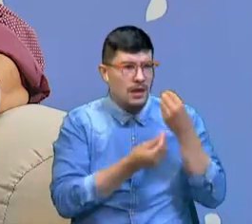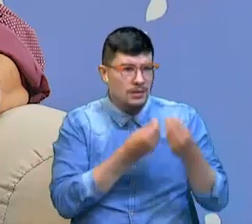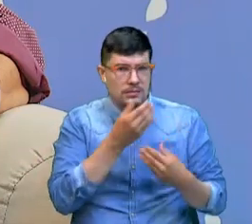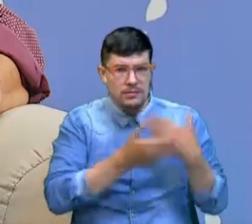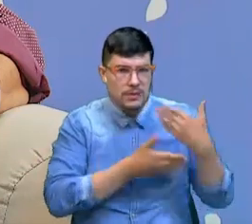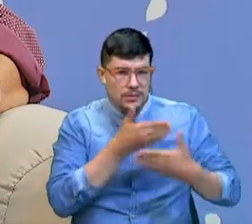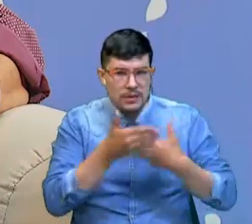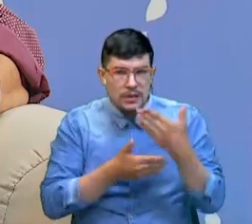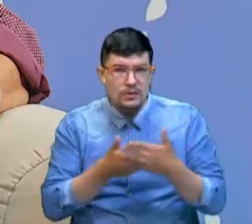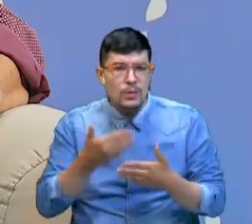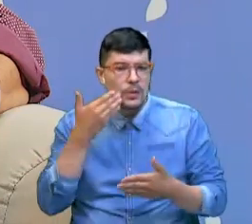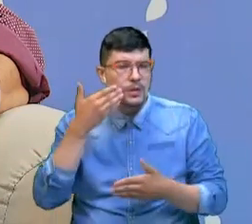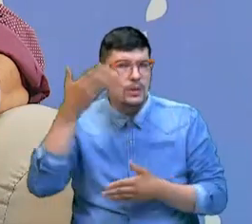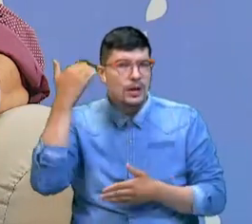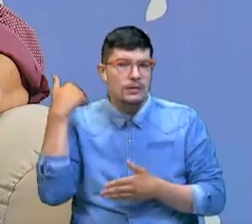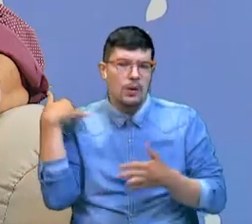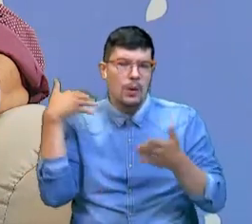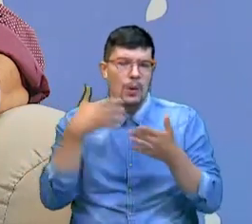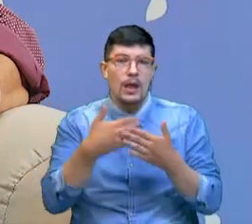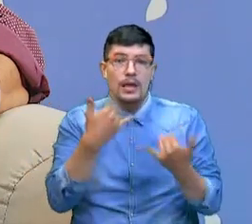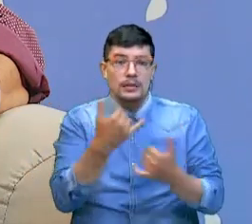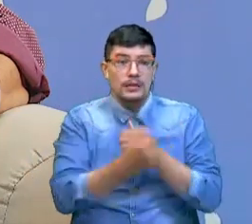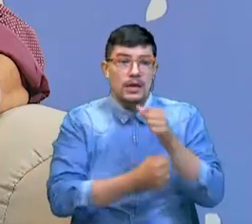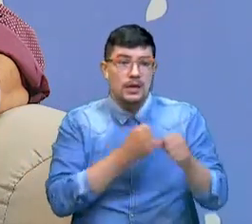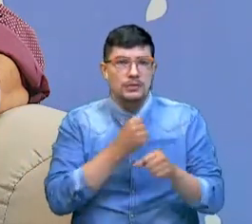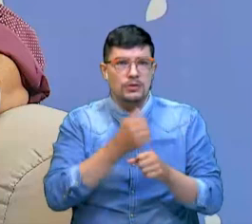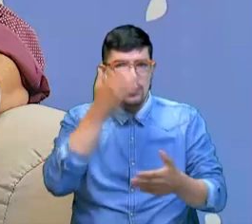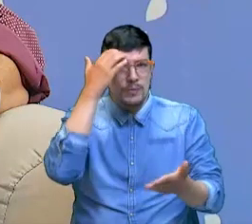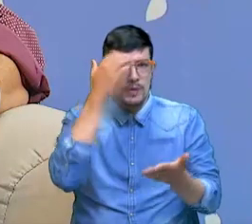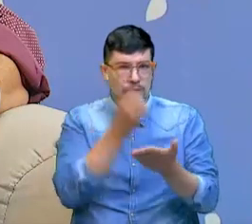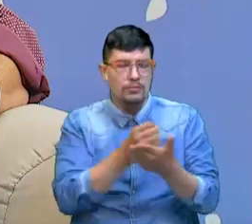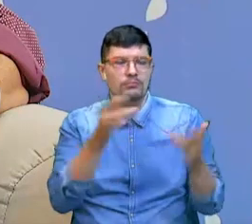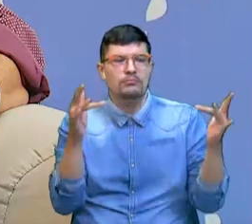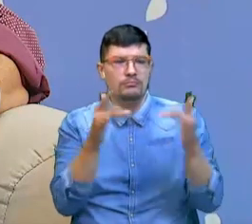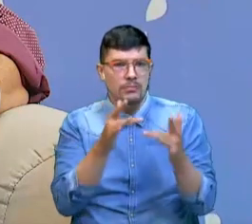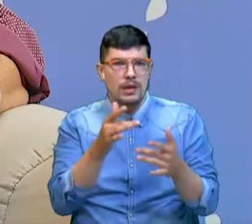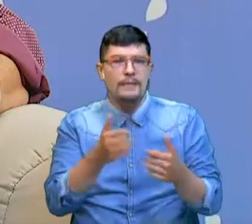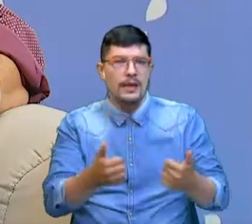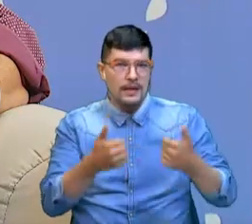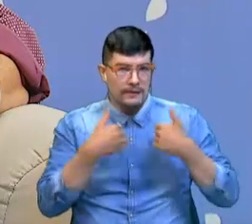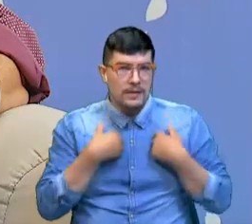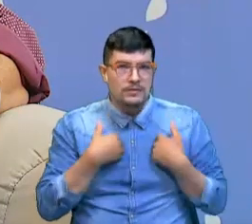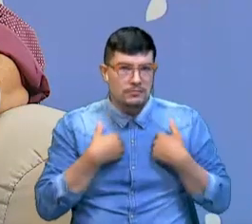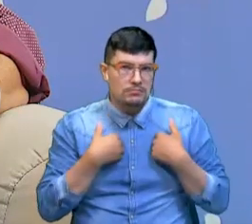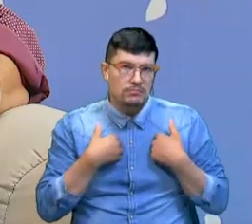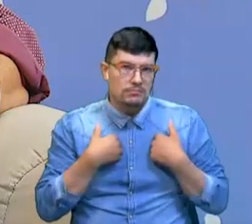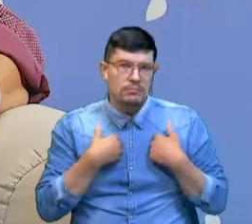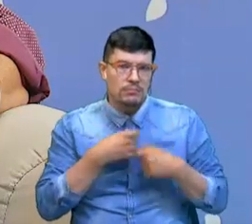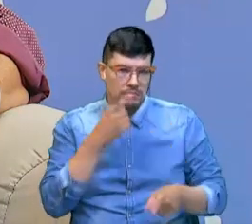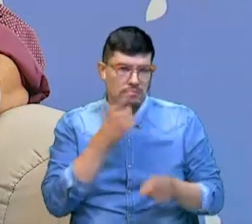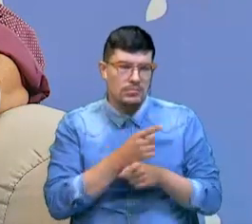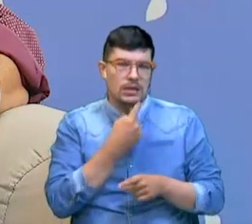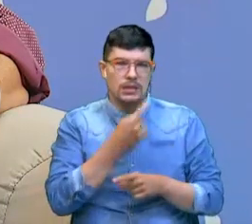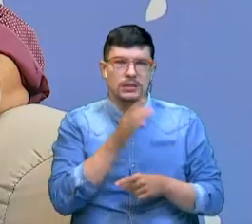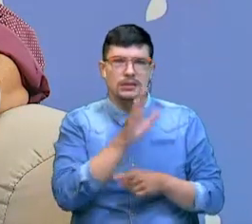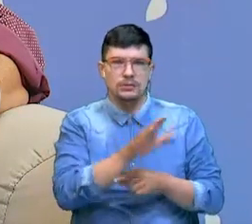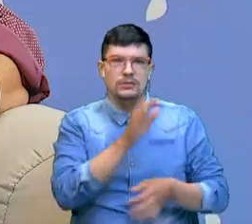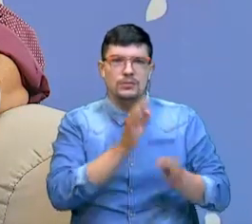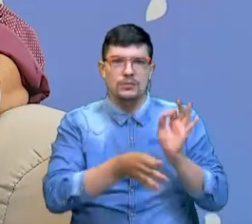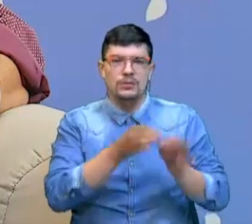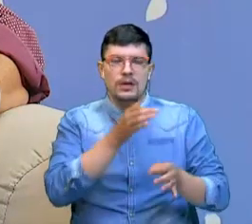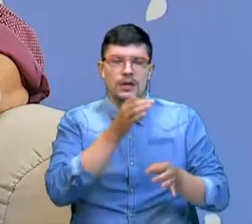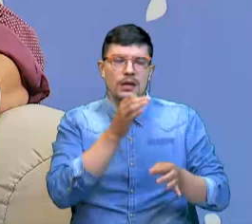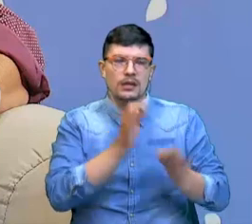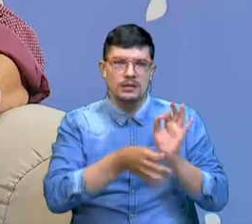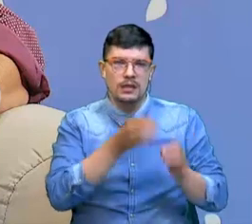este último año ha tenido una postura acorde o en línea de lo que sostiene la Sala de Casación